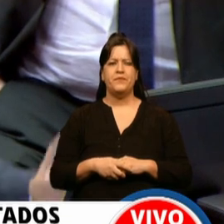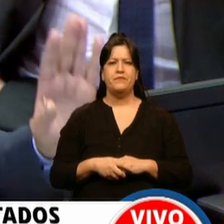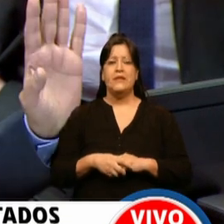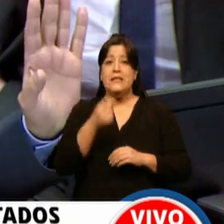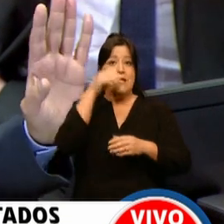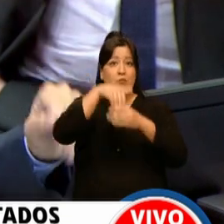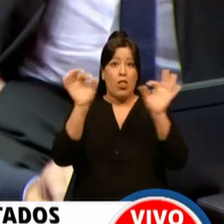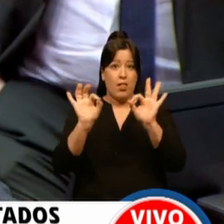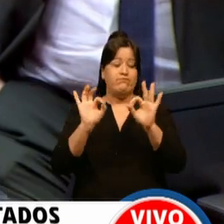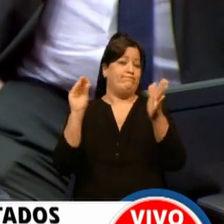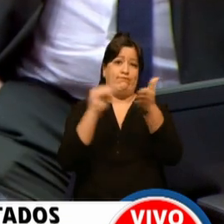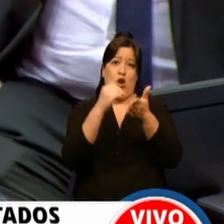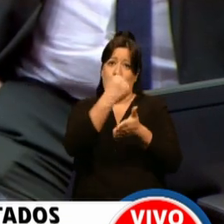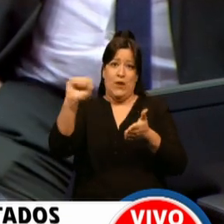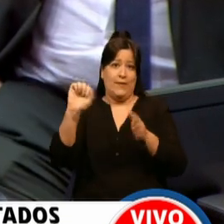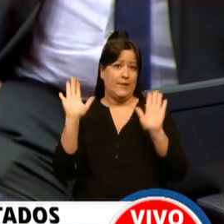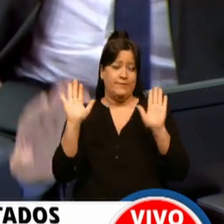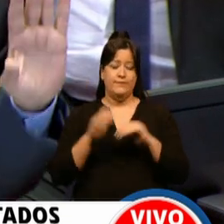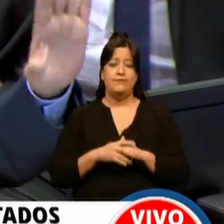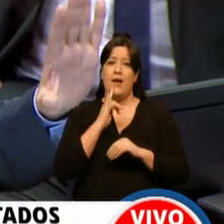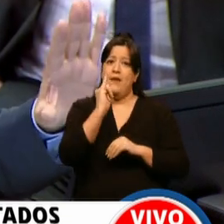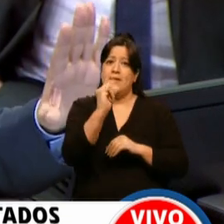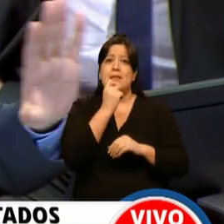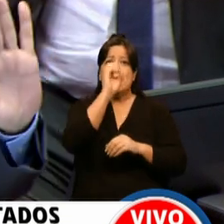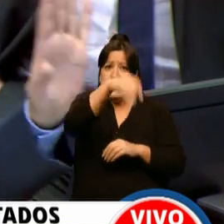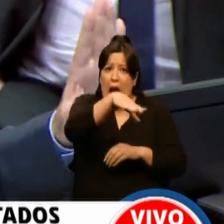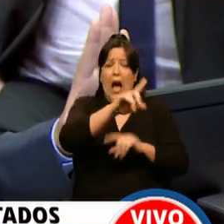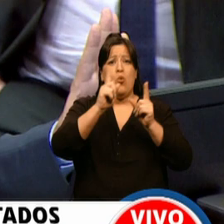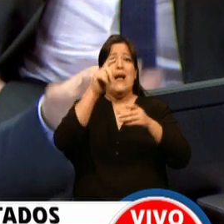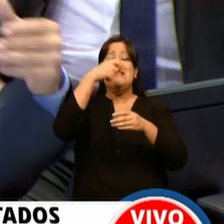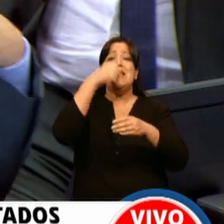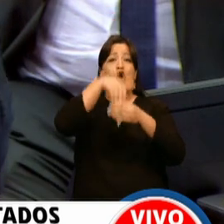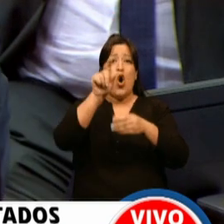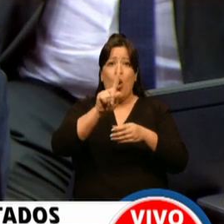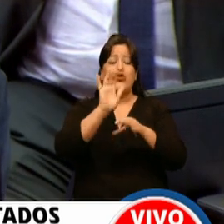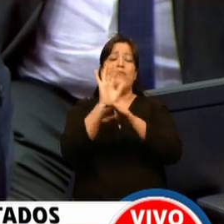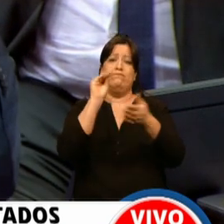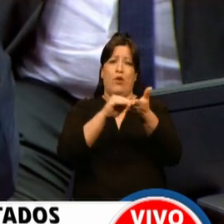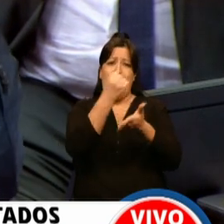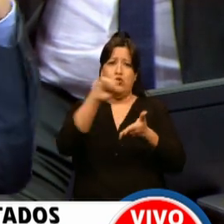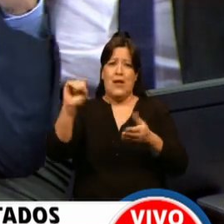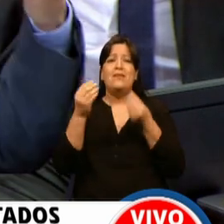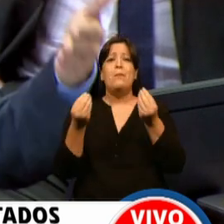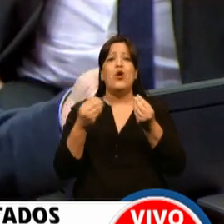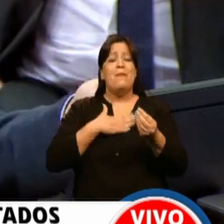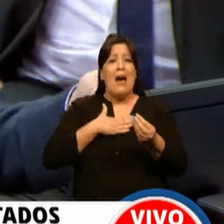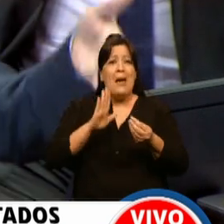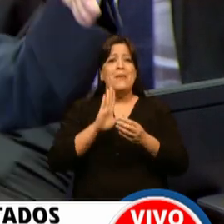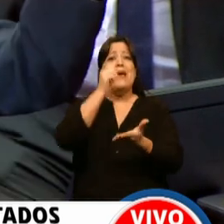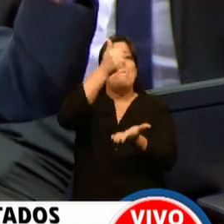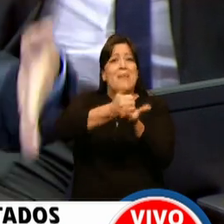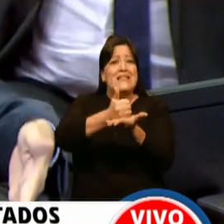si no votes ausente a la hora de votar diputada es por más que esté presente si no votas ausente a la hora de votar porque para mí el